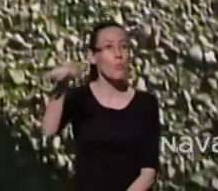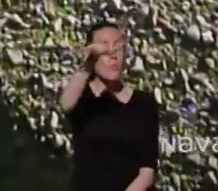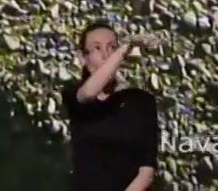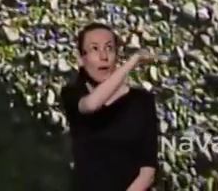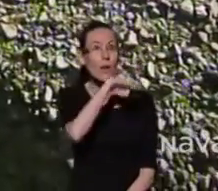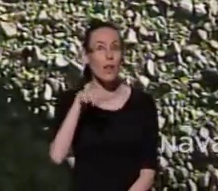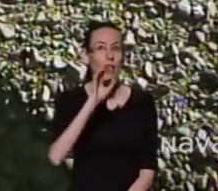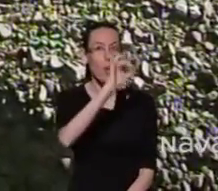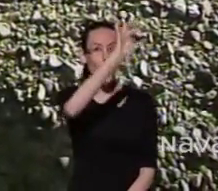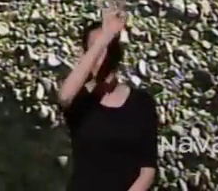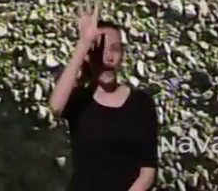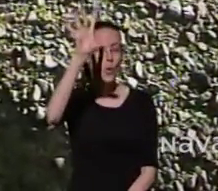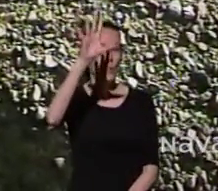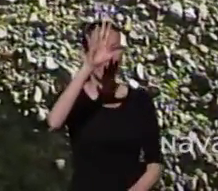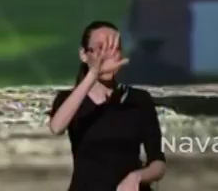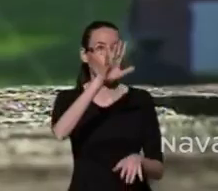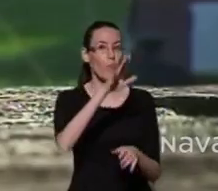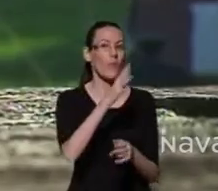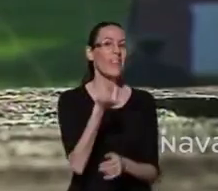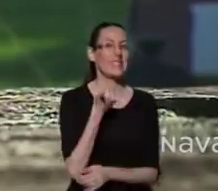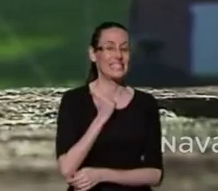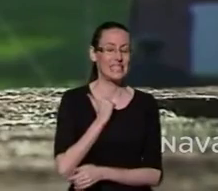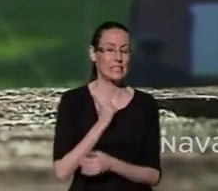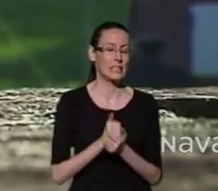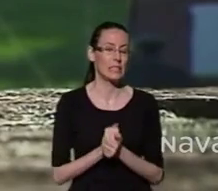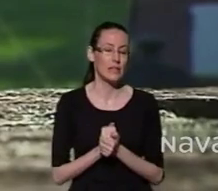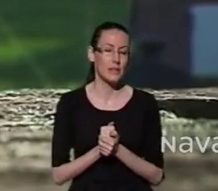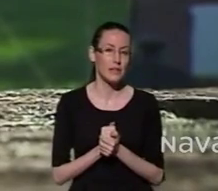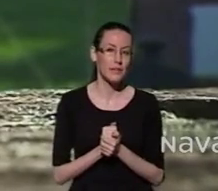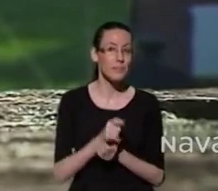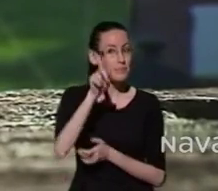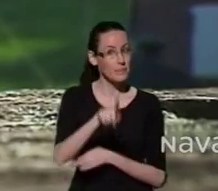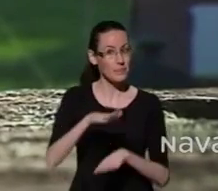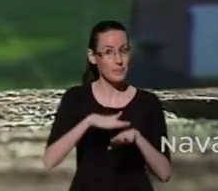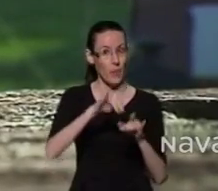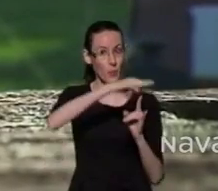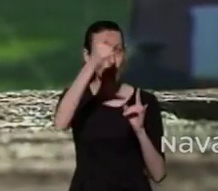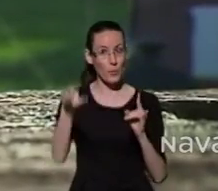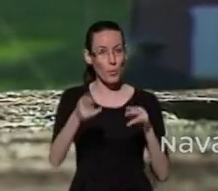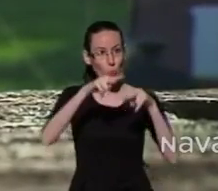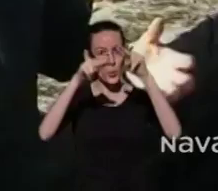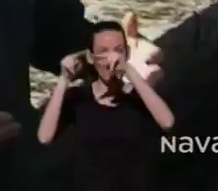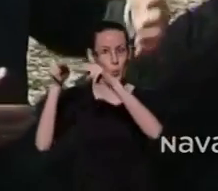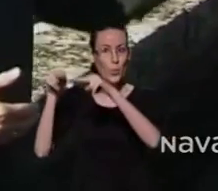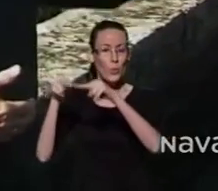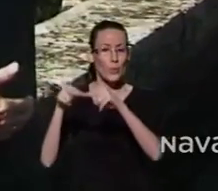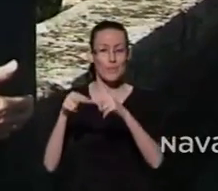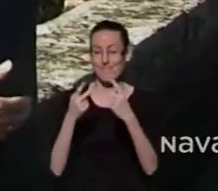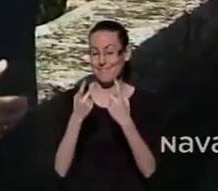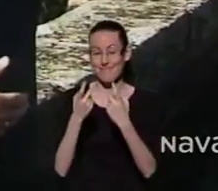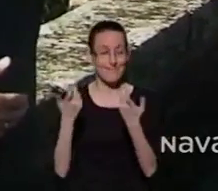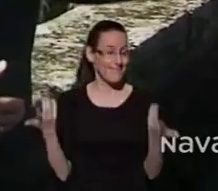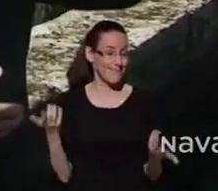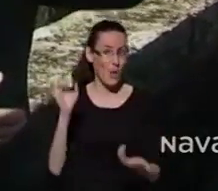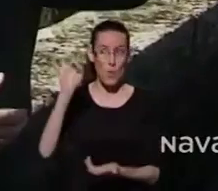la construcción del puente, eso alargó las cosas. Luego también, para hacer el puente, pues hubo que vender, pues de los